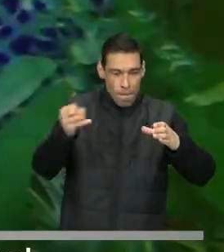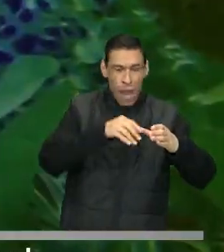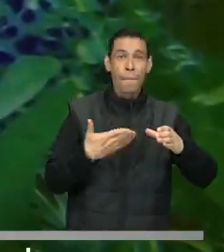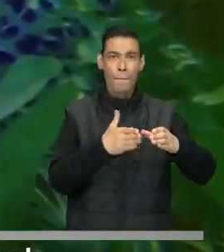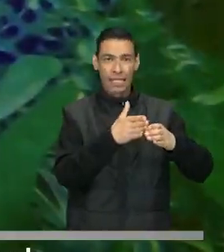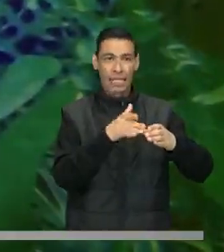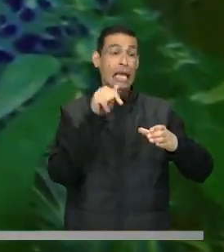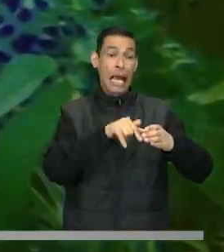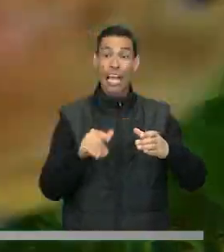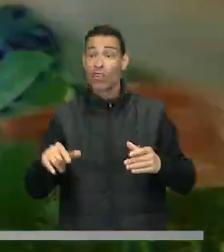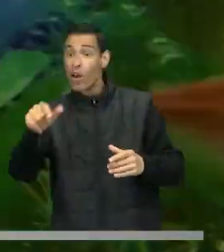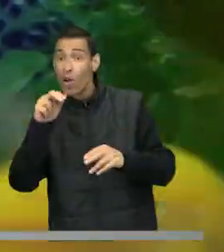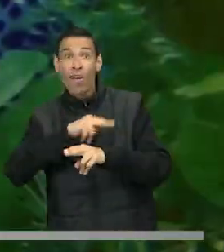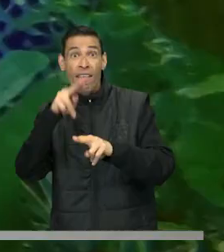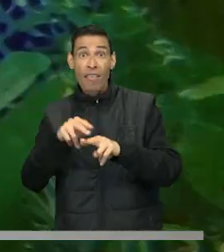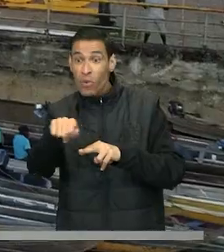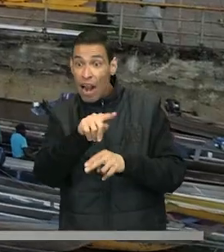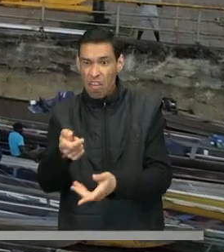medio natural.